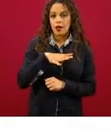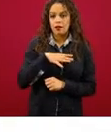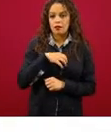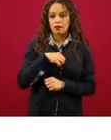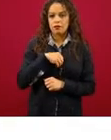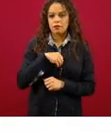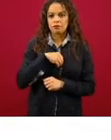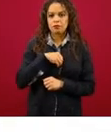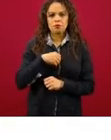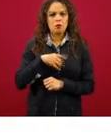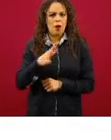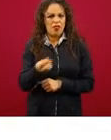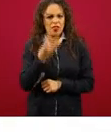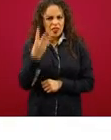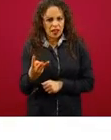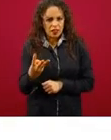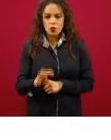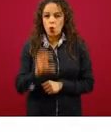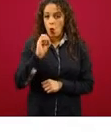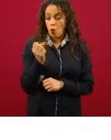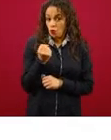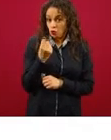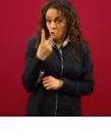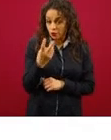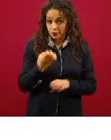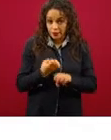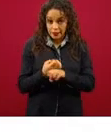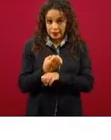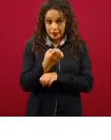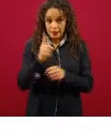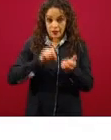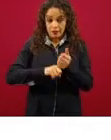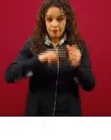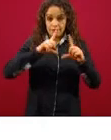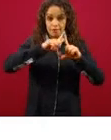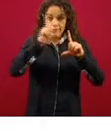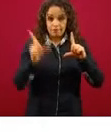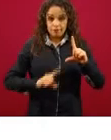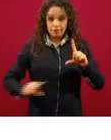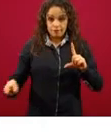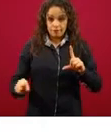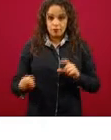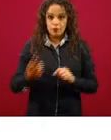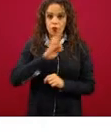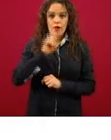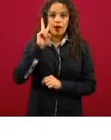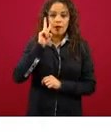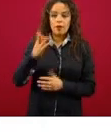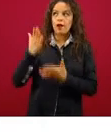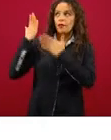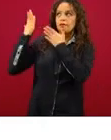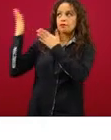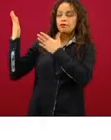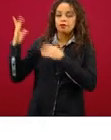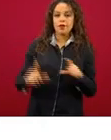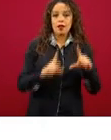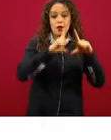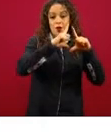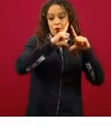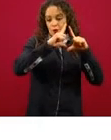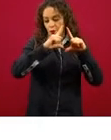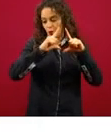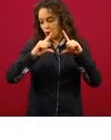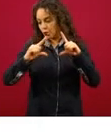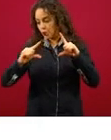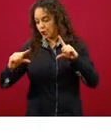o básicamente 2 estados de la República muestran un decremento en la movilidad de una